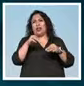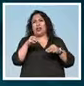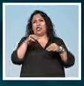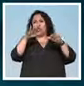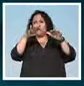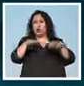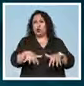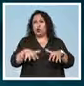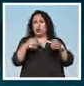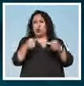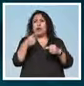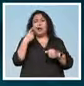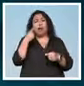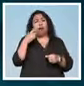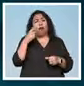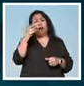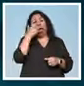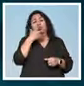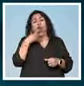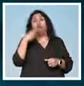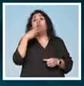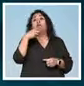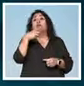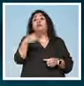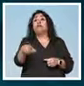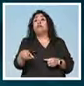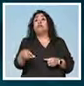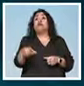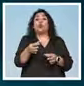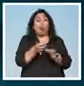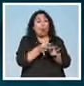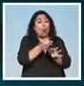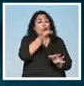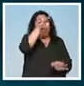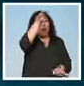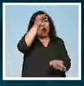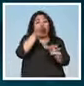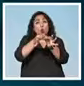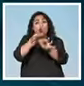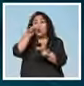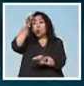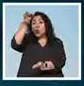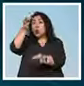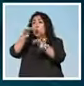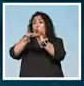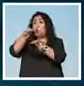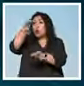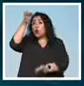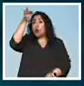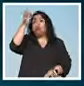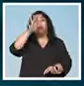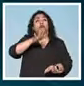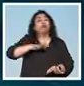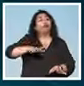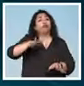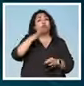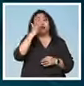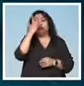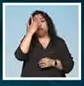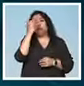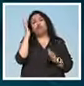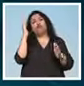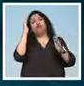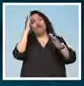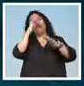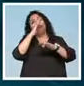y tiene una de las vistas más famosas, con sus altos y delgados bambúes que se alzan hacia el cielo, creando un ambiente mágico y